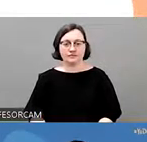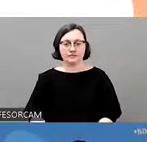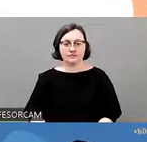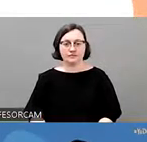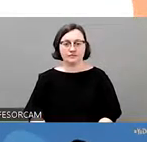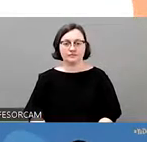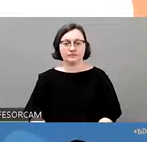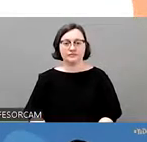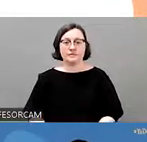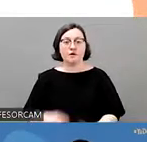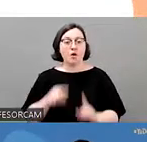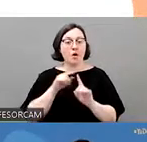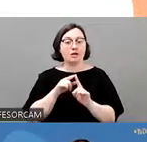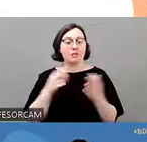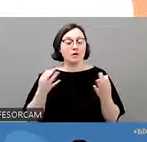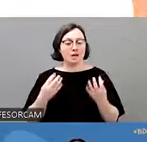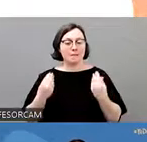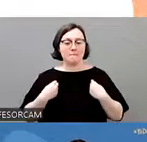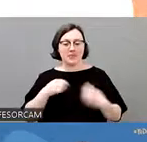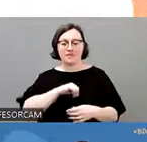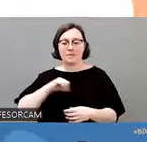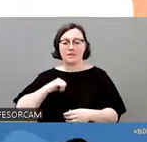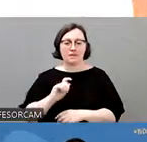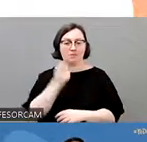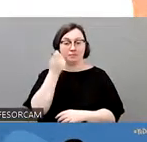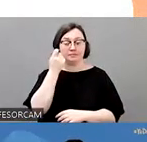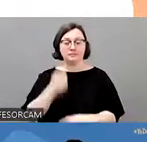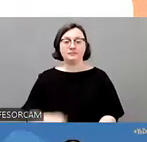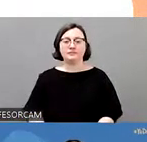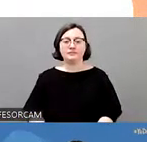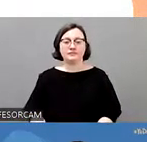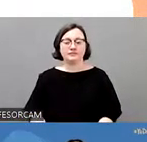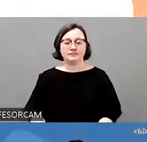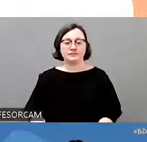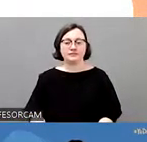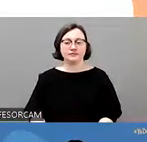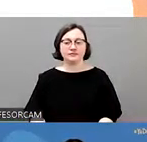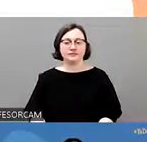Para la vida independiente. Y con la misma